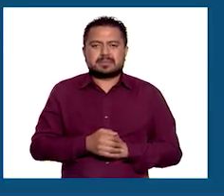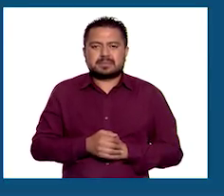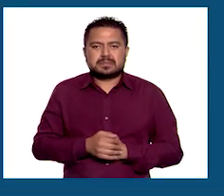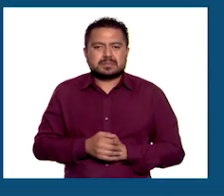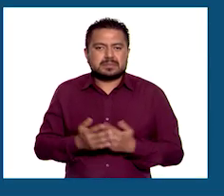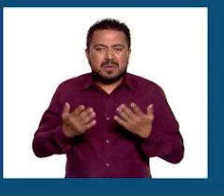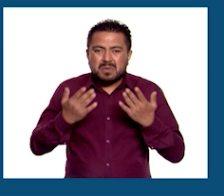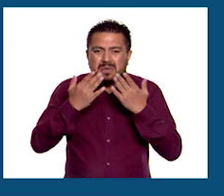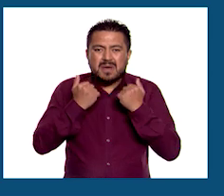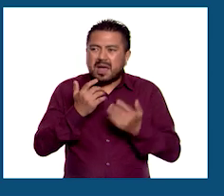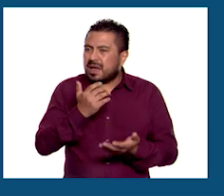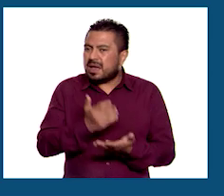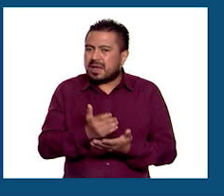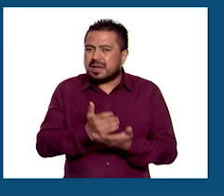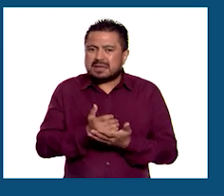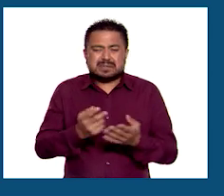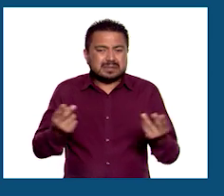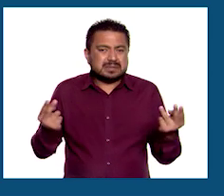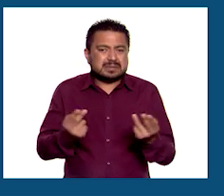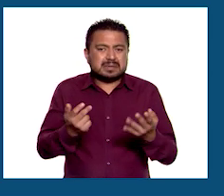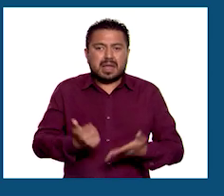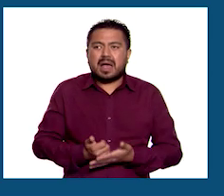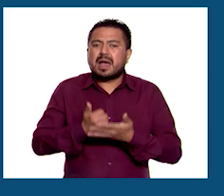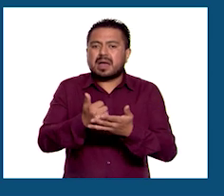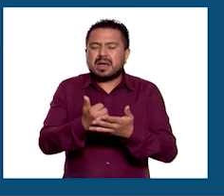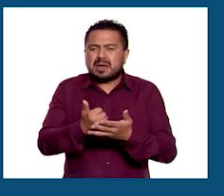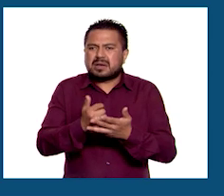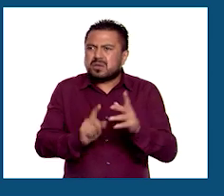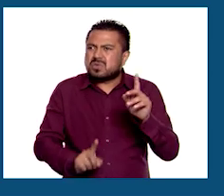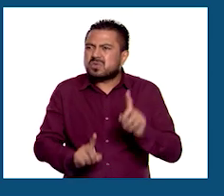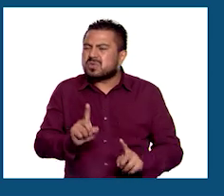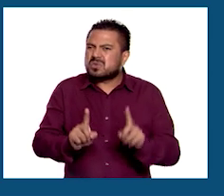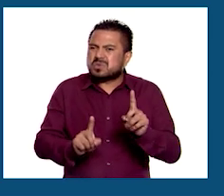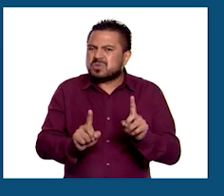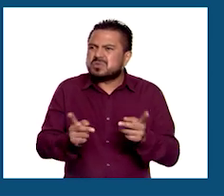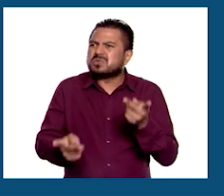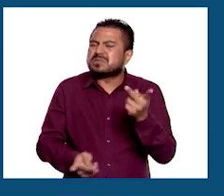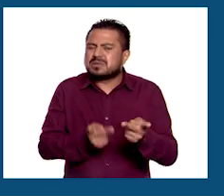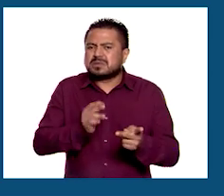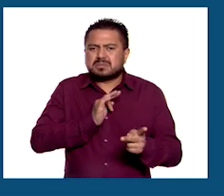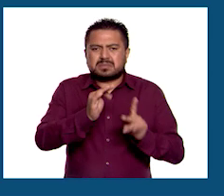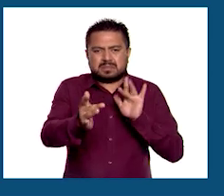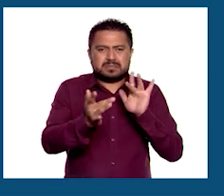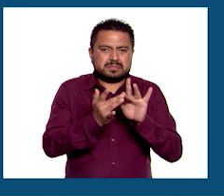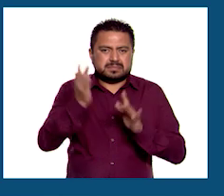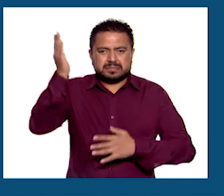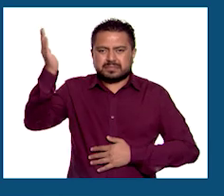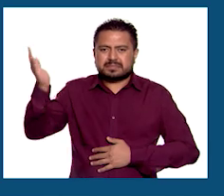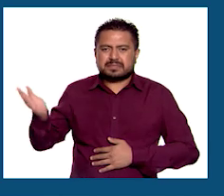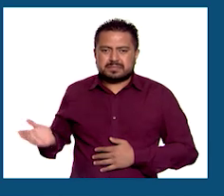Si no tienes el libro de texto o necesitas ayuda para responder las preguntas, contáctanos.